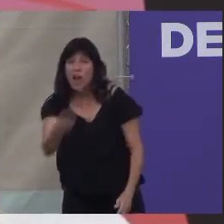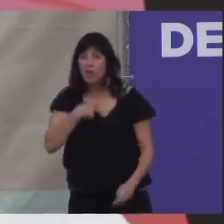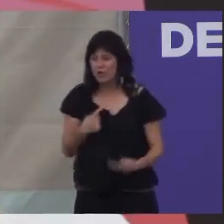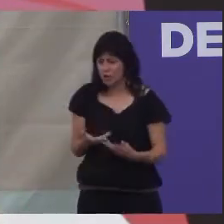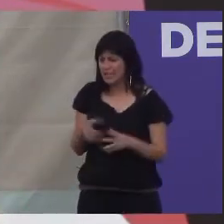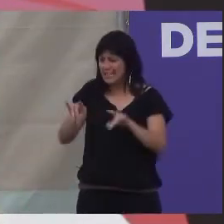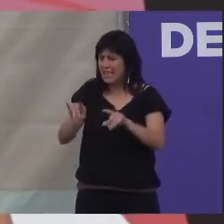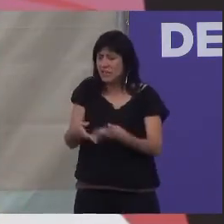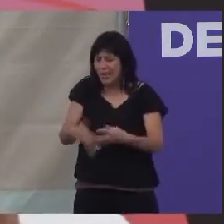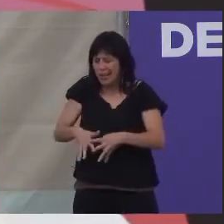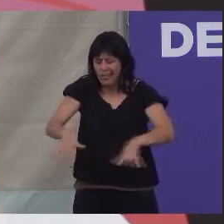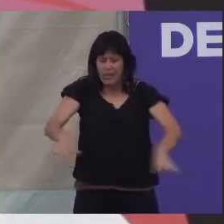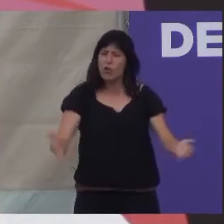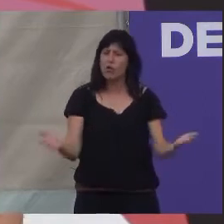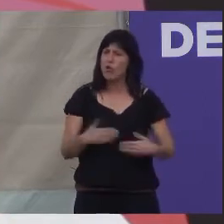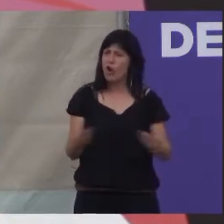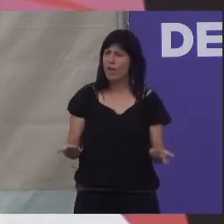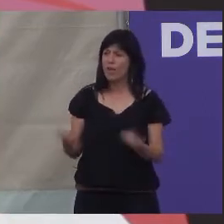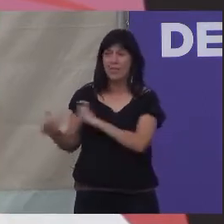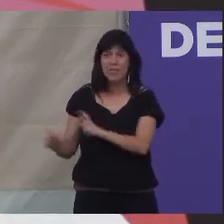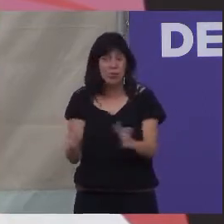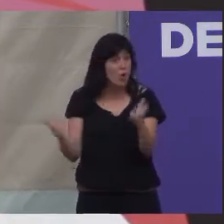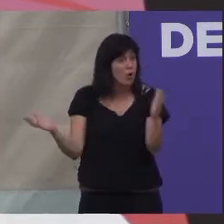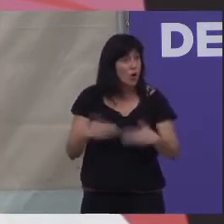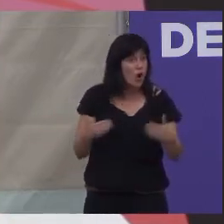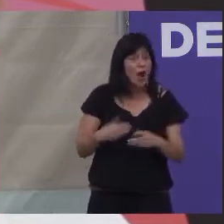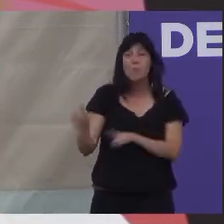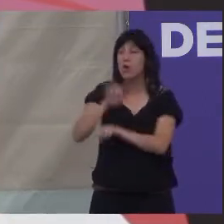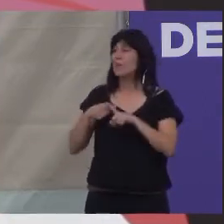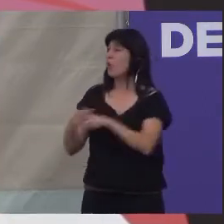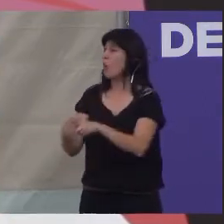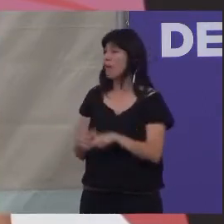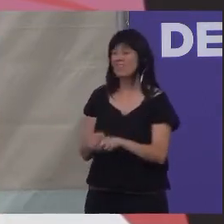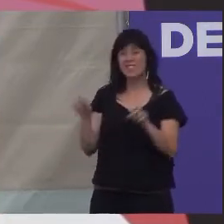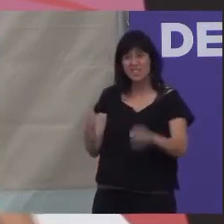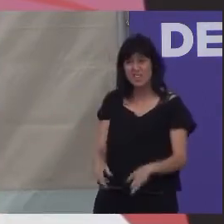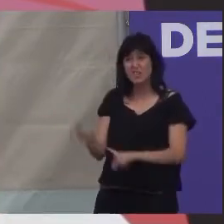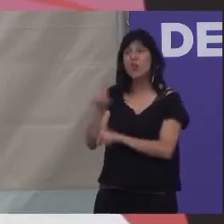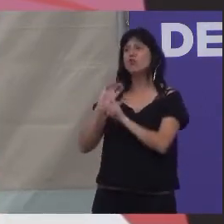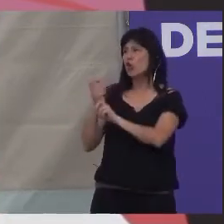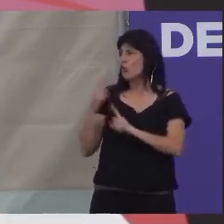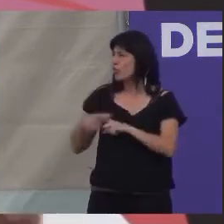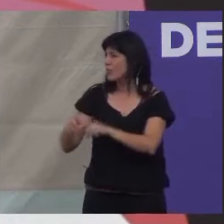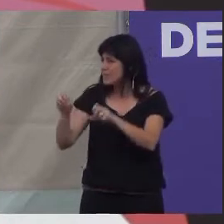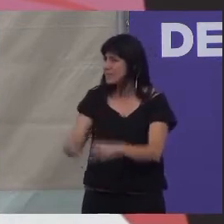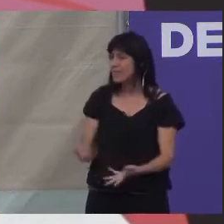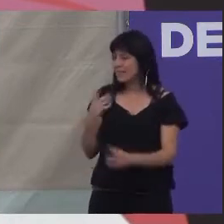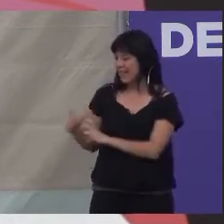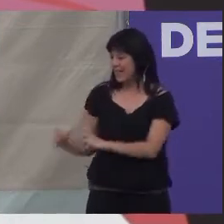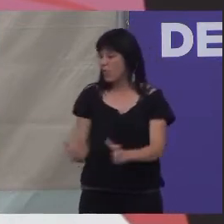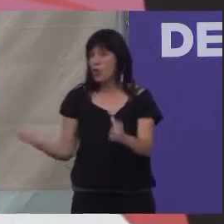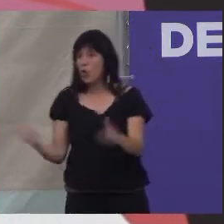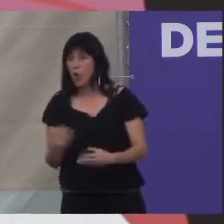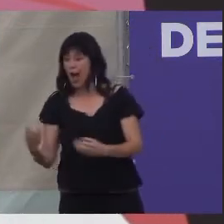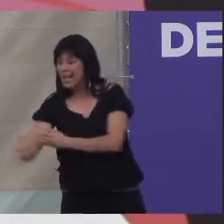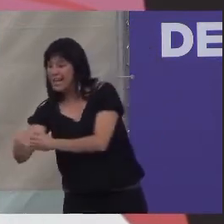vertebració territorial. Sense cercles no compartim problemes i solucions. Sense cercles no som la veu